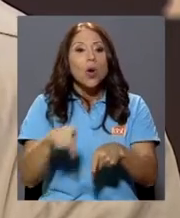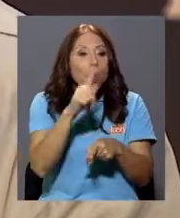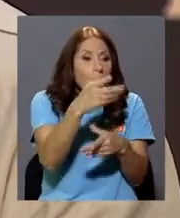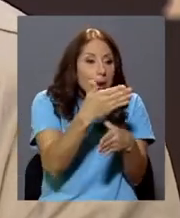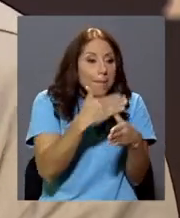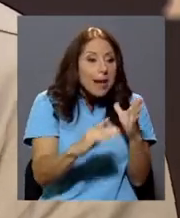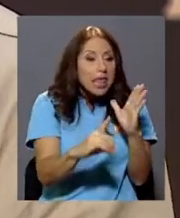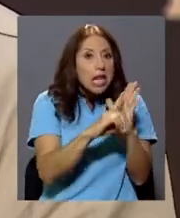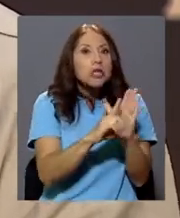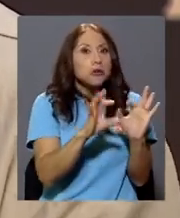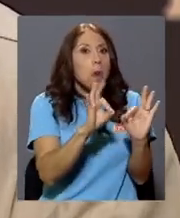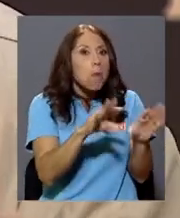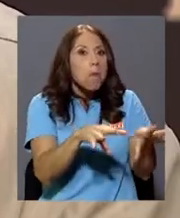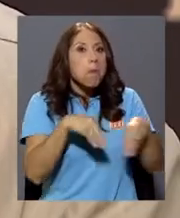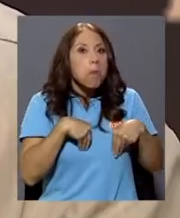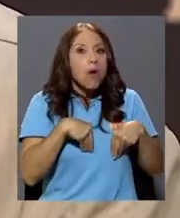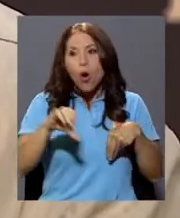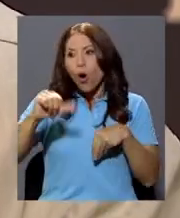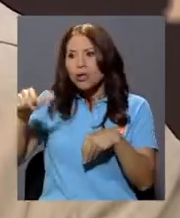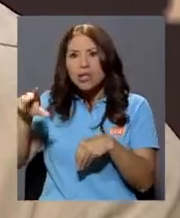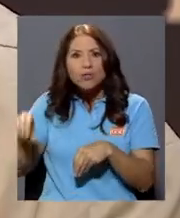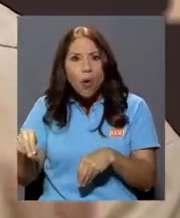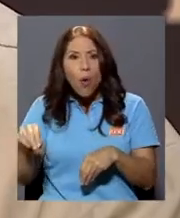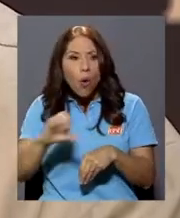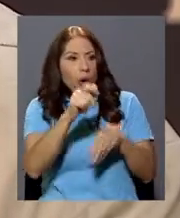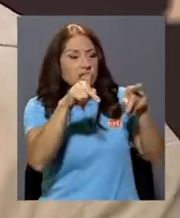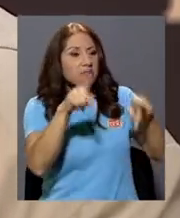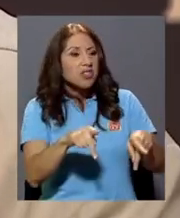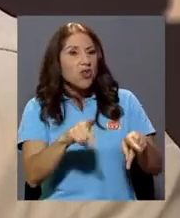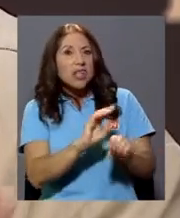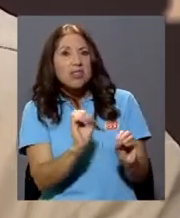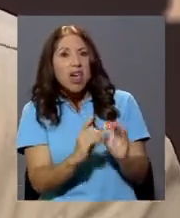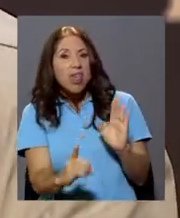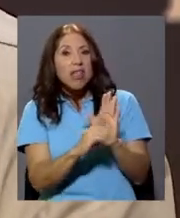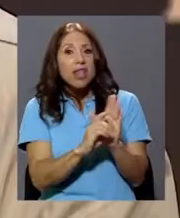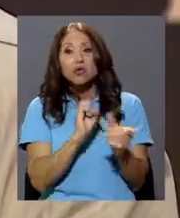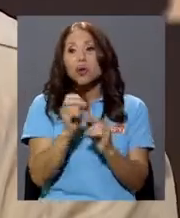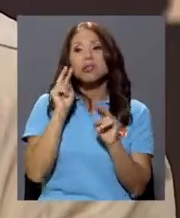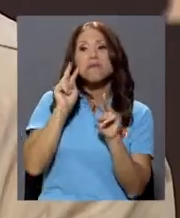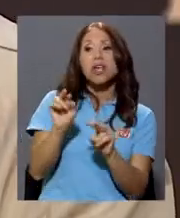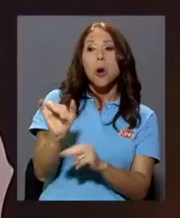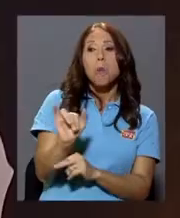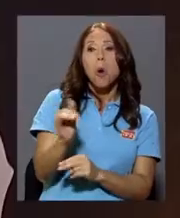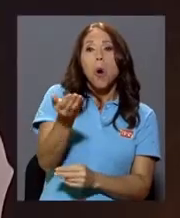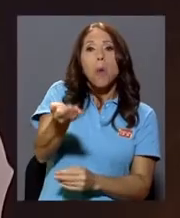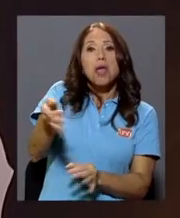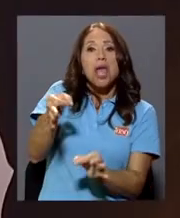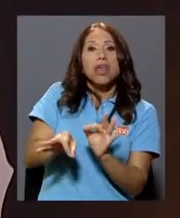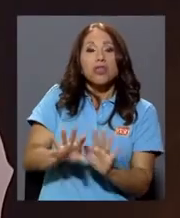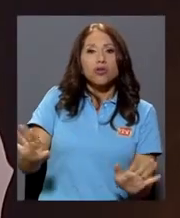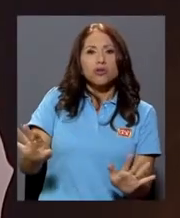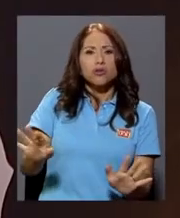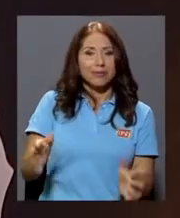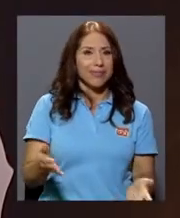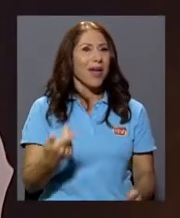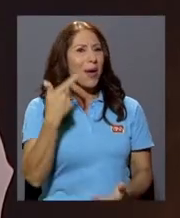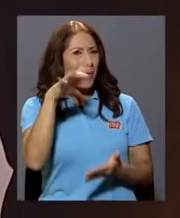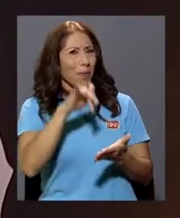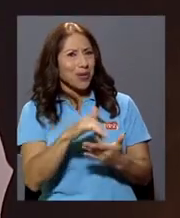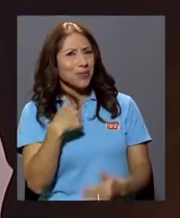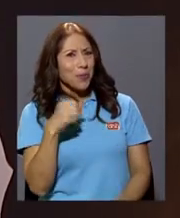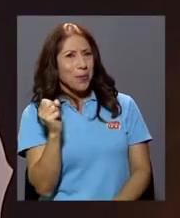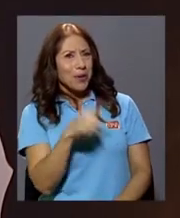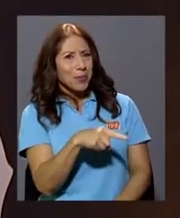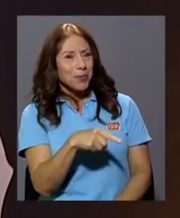derechos reconocidos, otras no tienen los derechos, otras son tratadas como meros objetos. Por eso mi pregunta, y a propósito de eso que usted